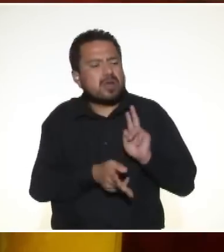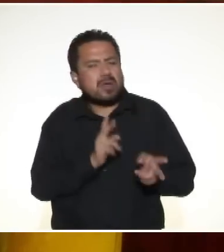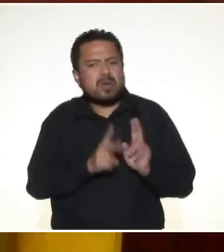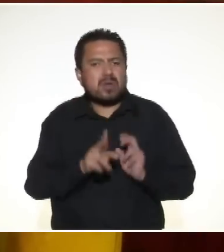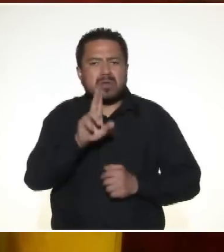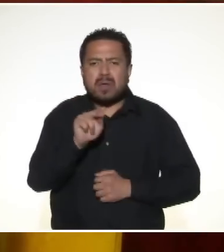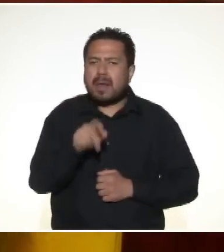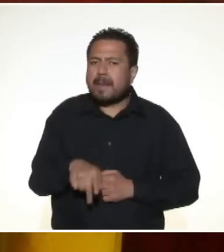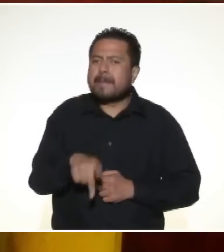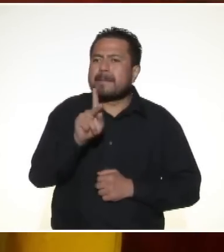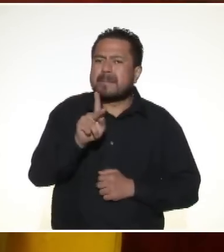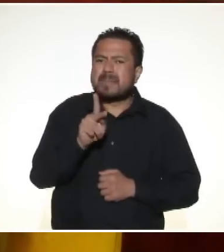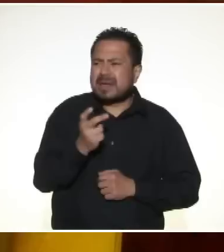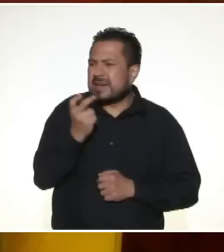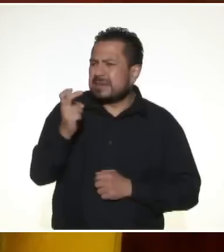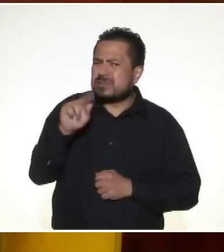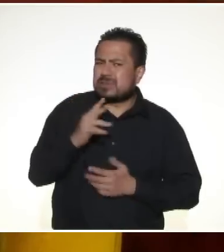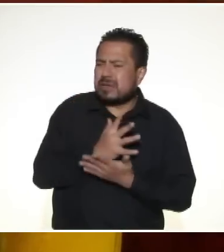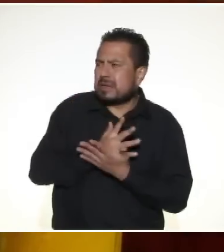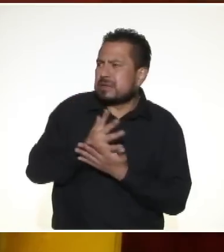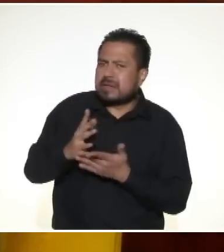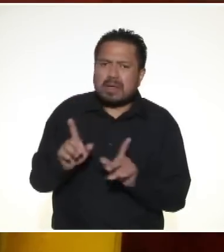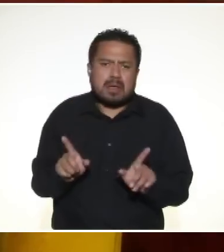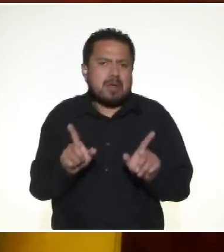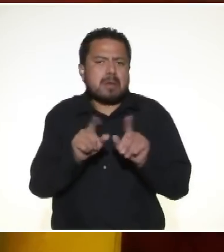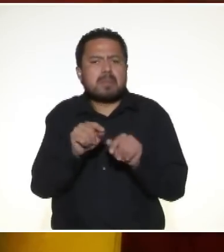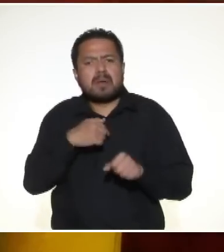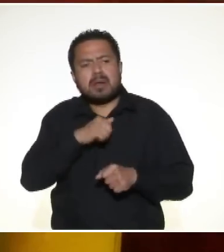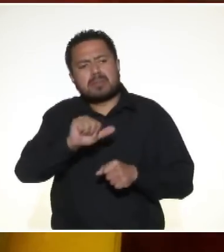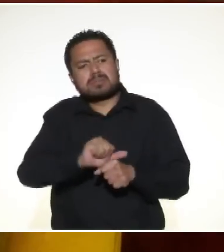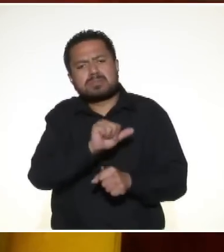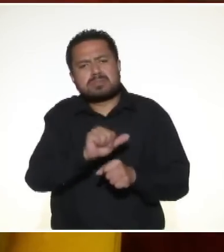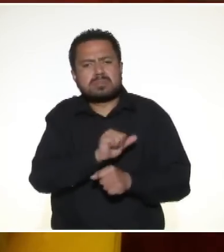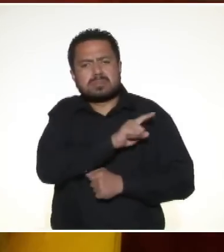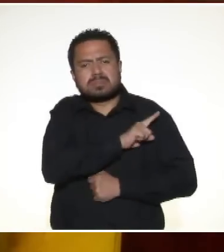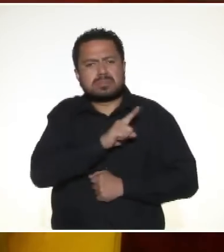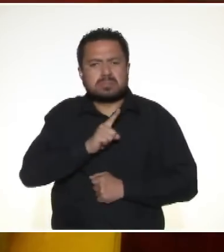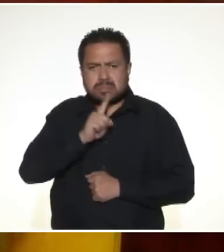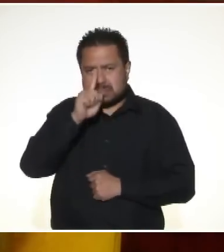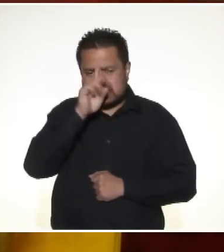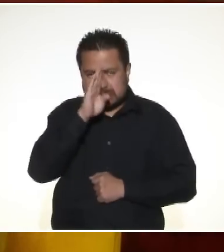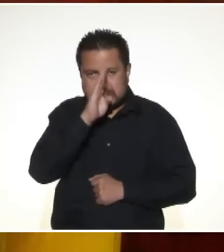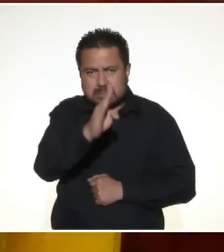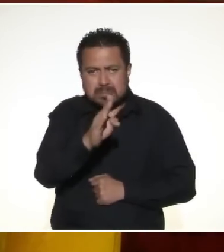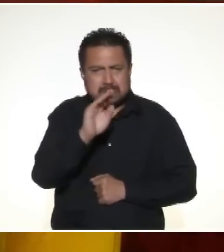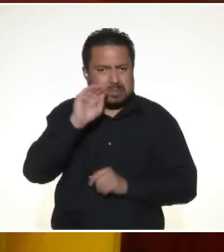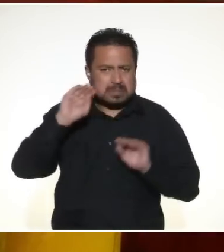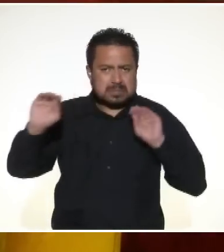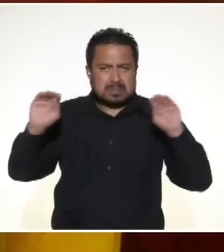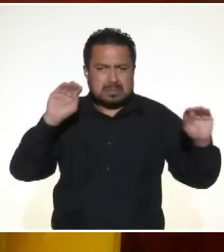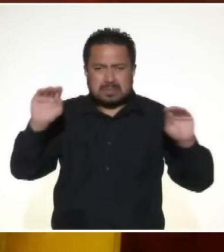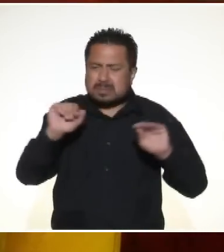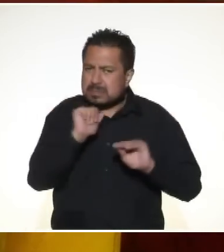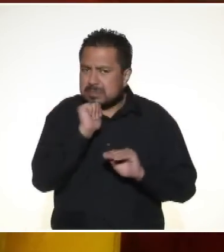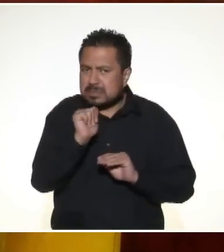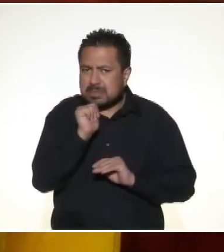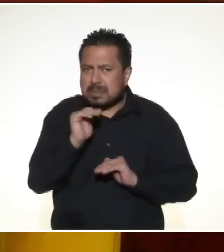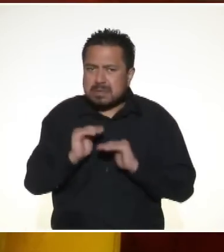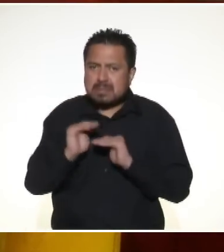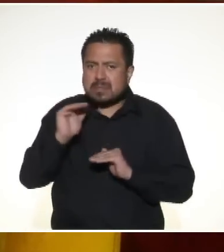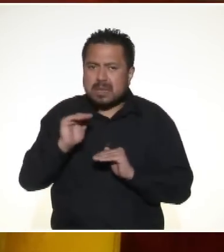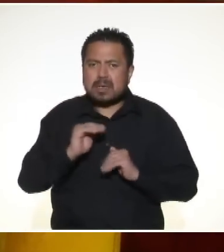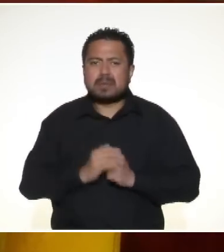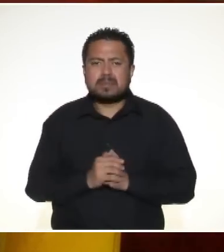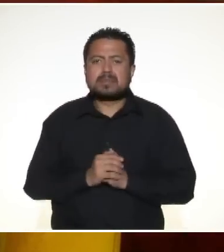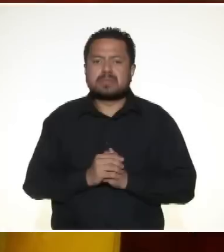y muchos dicen, pero es que no es una exageración, entonces solo, si estoy manejando, solo tengo que ver hacia adelante y no hacerle caso a nada más. También, Juan...